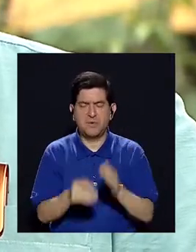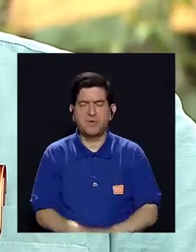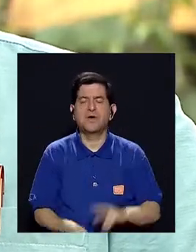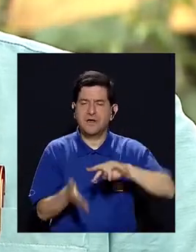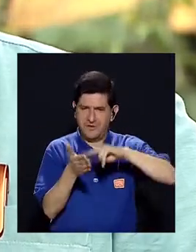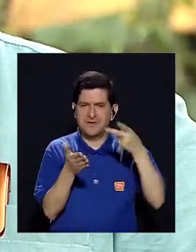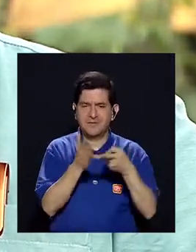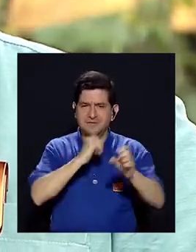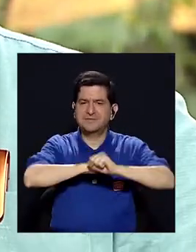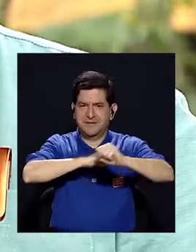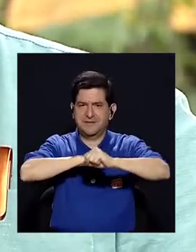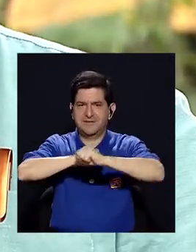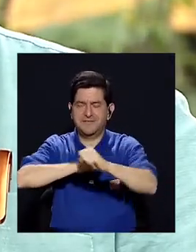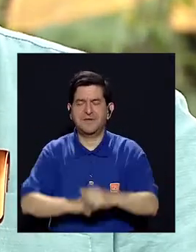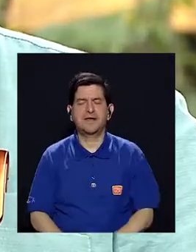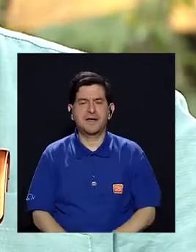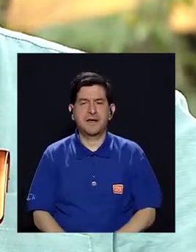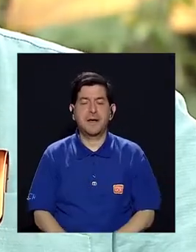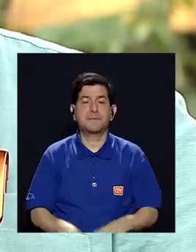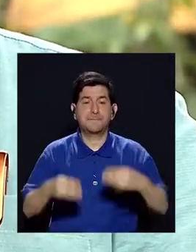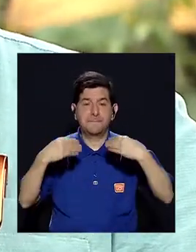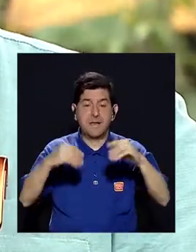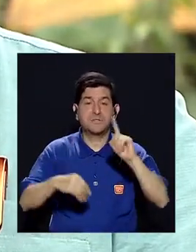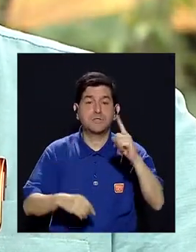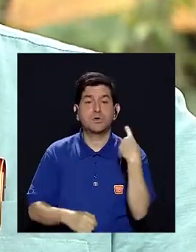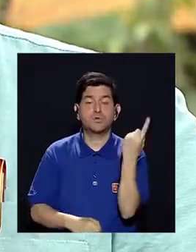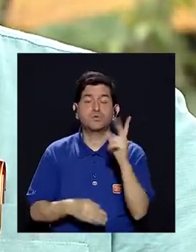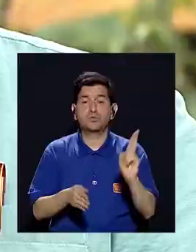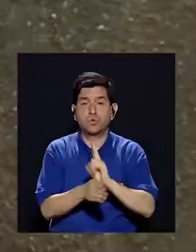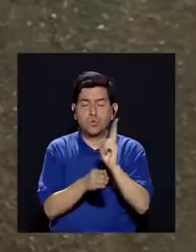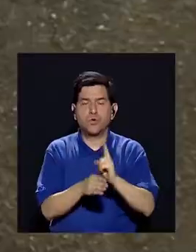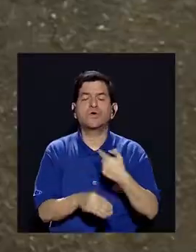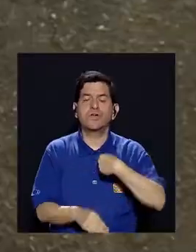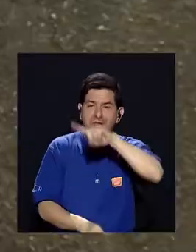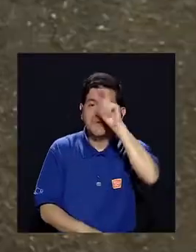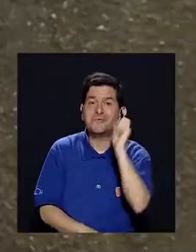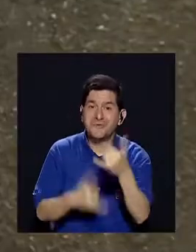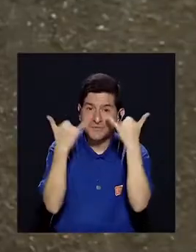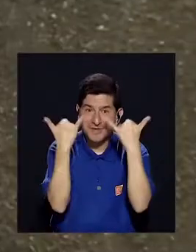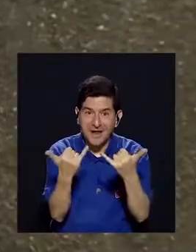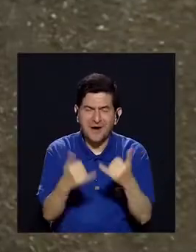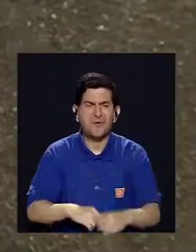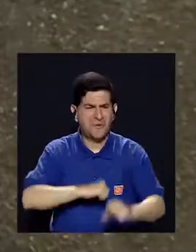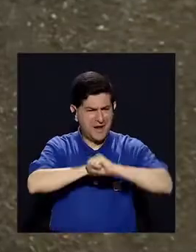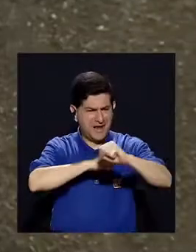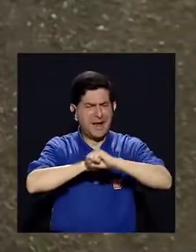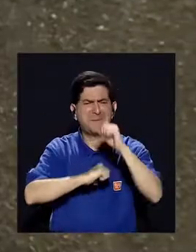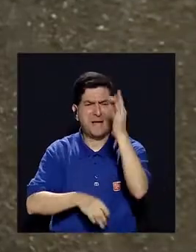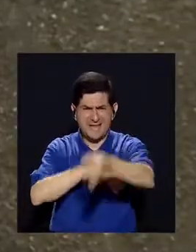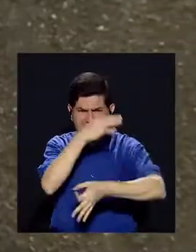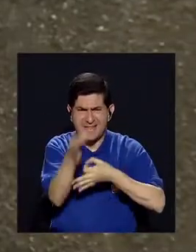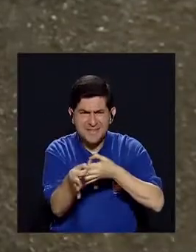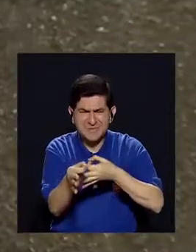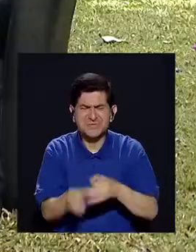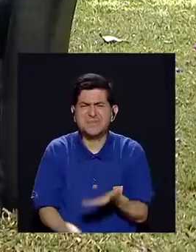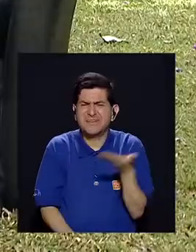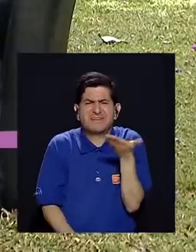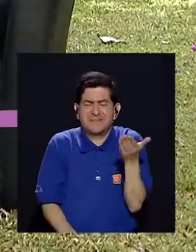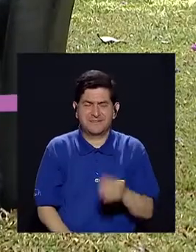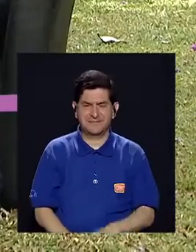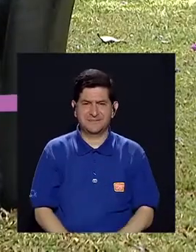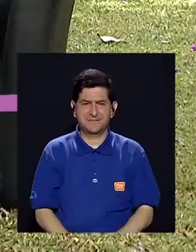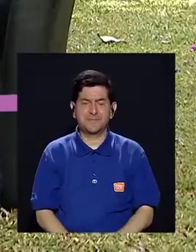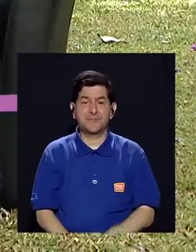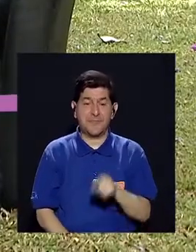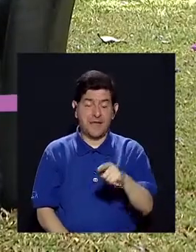se trata de esta campaña. Plásticos de un solo uso. Justamente esa era mi pregunta, ¿en qué consiste esa campaña de sustitución de plástico? Plásticos de un